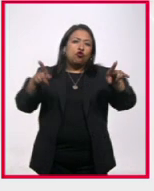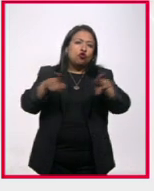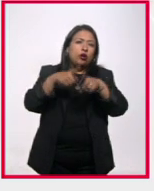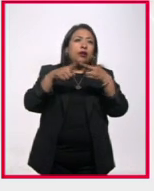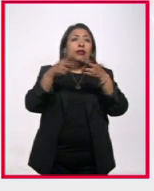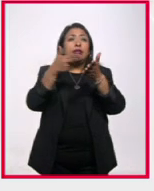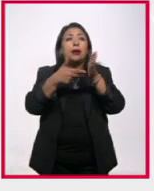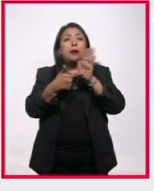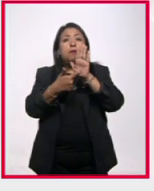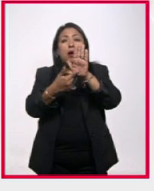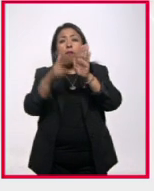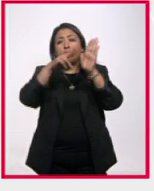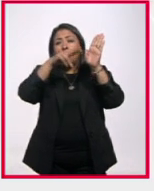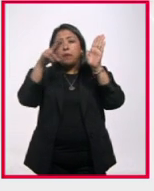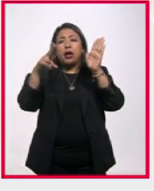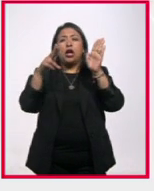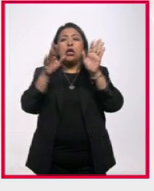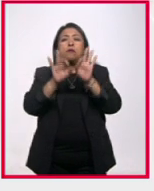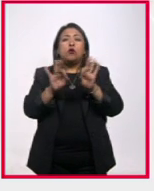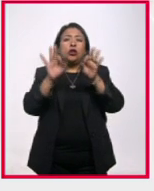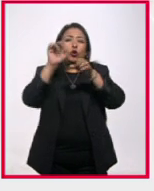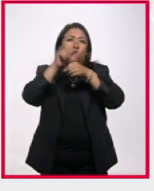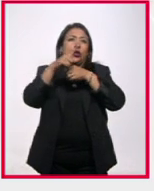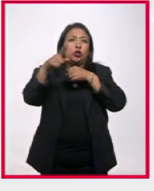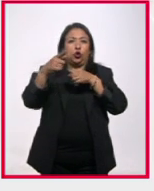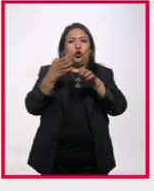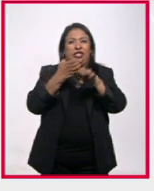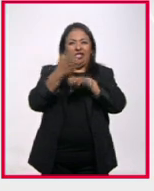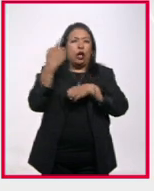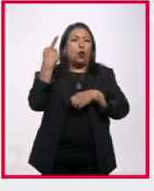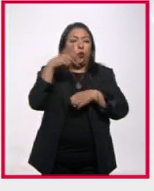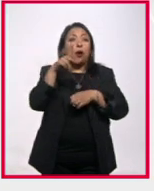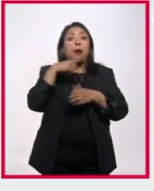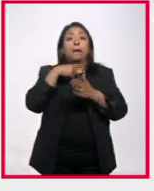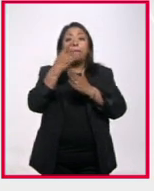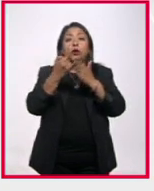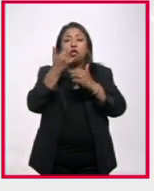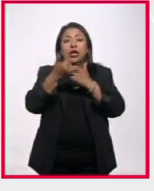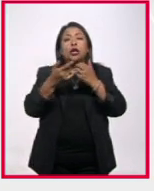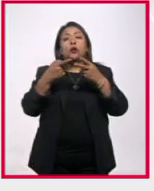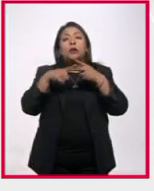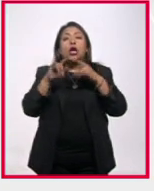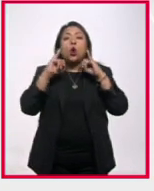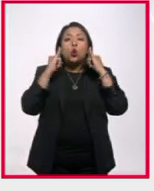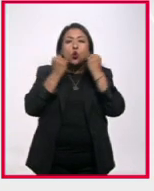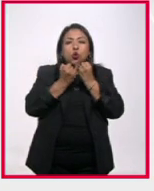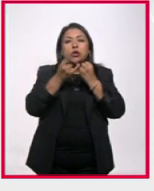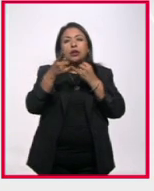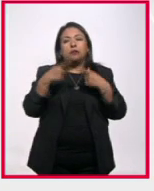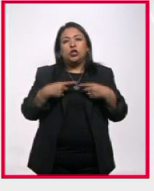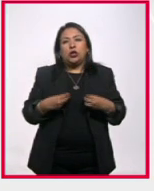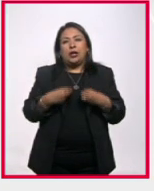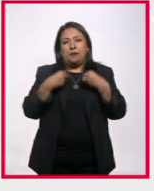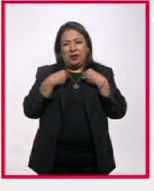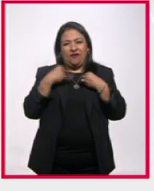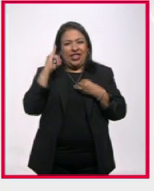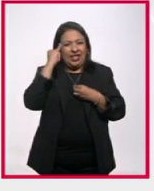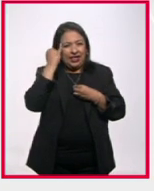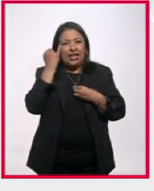donde se plasmó la esencia cultural del estado. Este proyecto surgió en juntas auxiliares con habitantes indígenas de habla